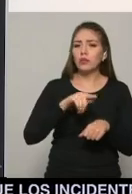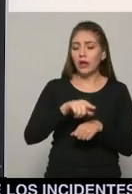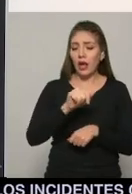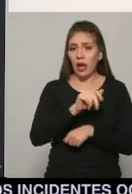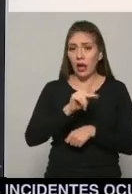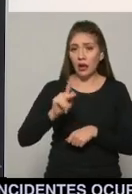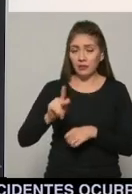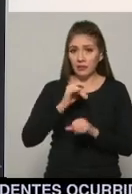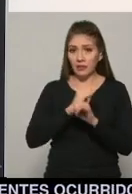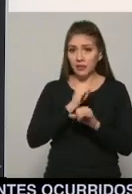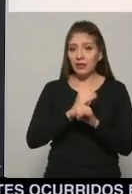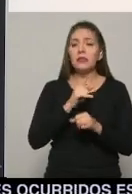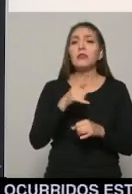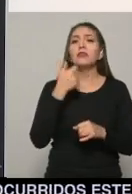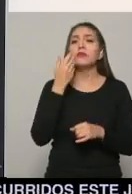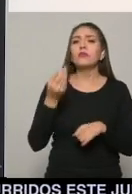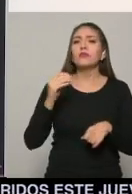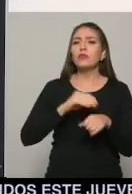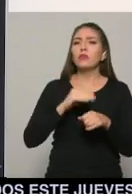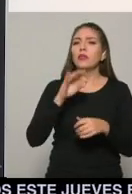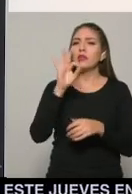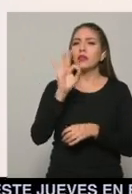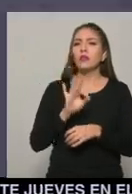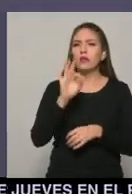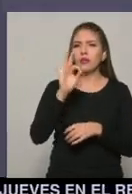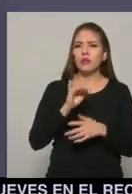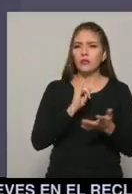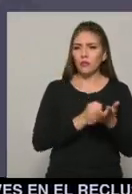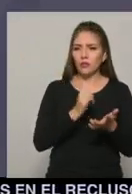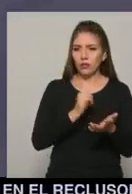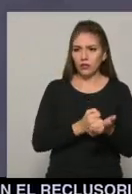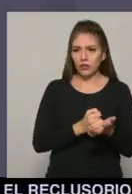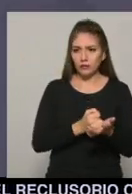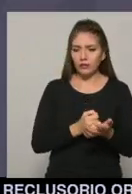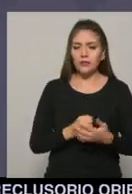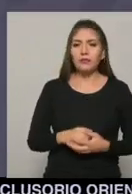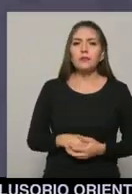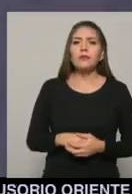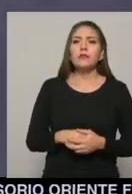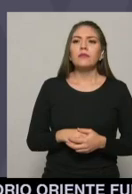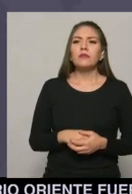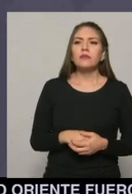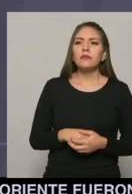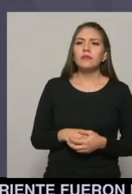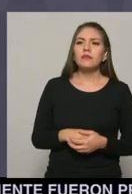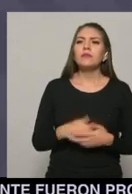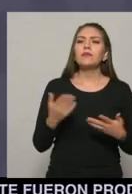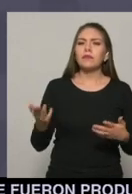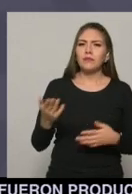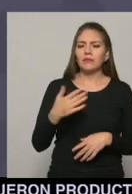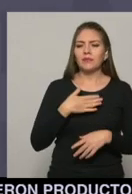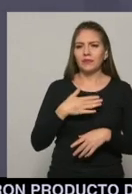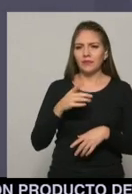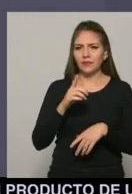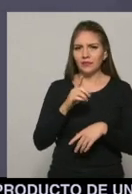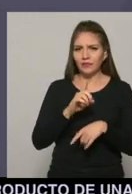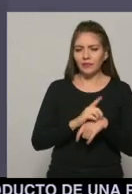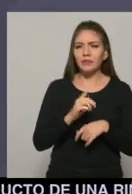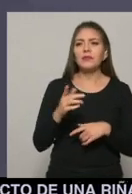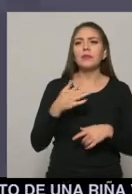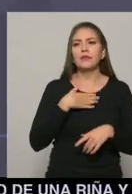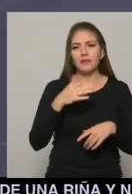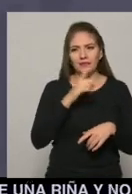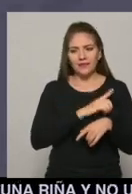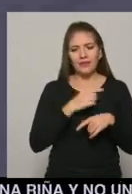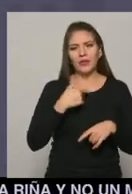digitales y precisamente de este tema nos va a hablar Jorge. Jorge, qué gusto tenerte este viernes. Mariana, como siempre, un placer estar aquí contigo, con tu programa y tus